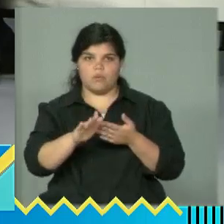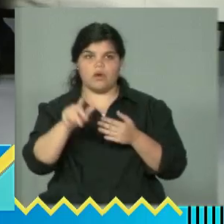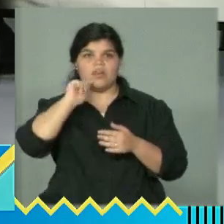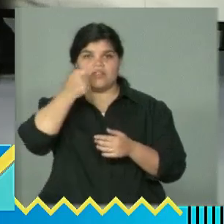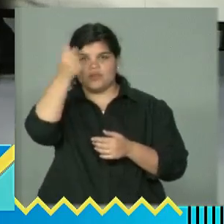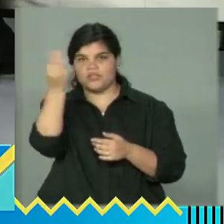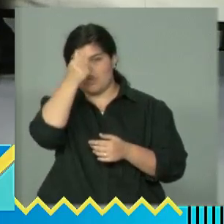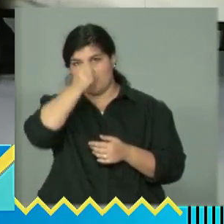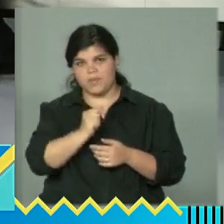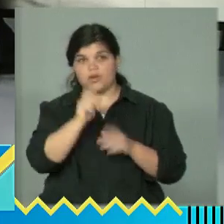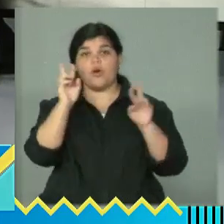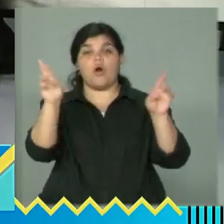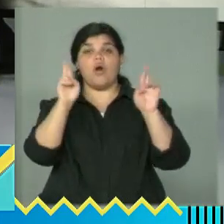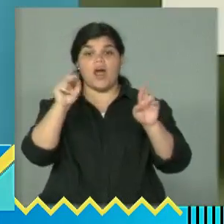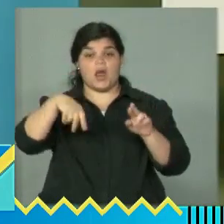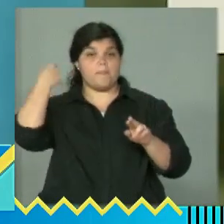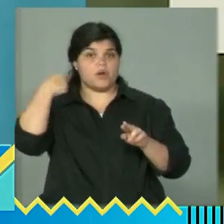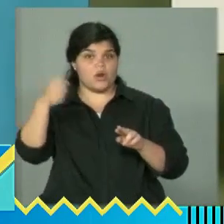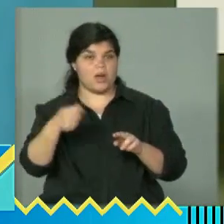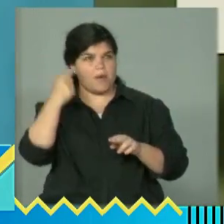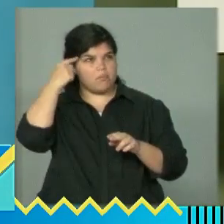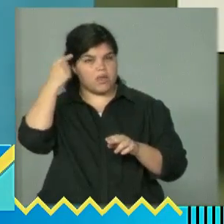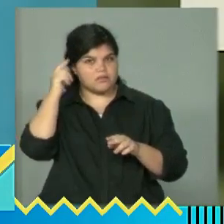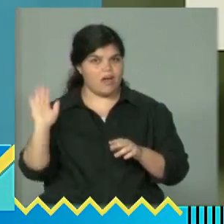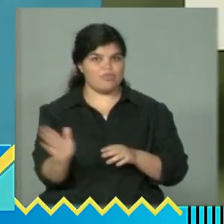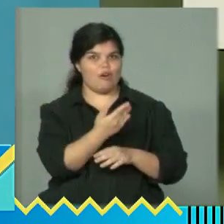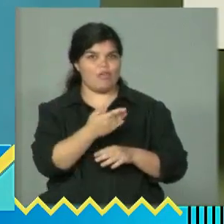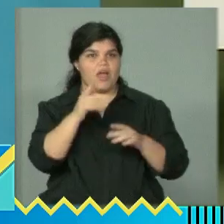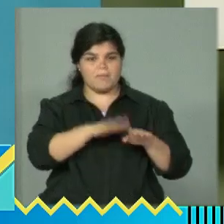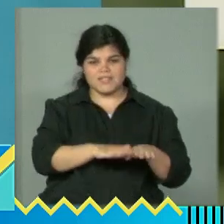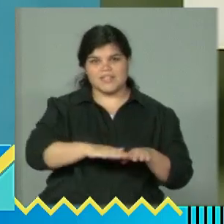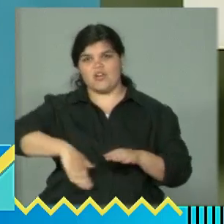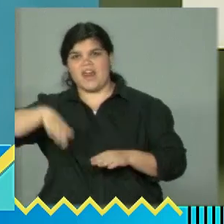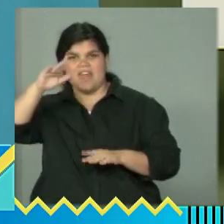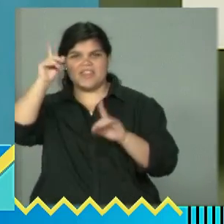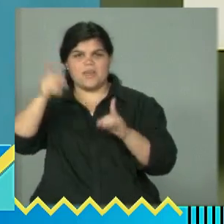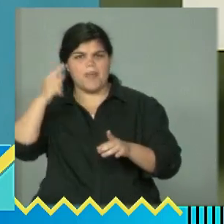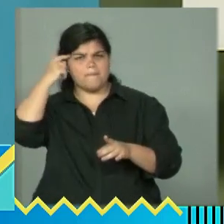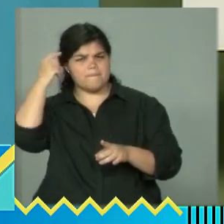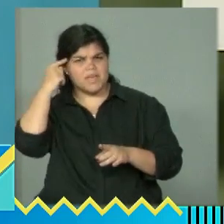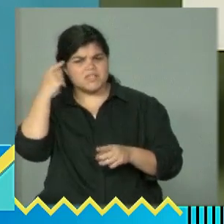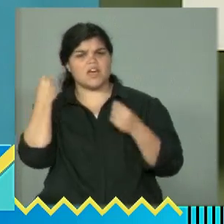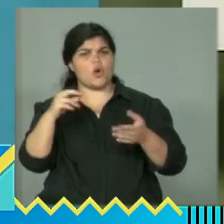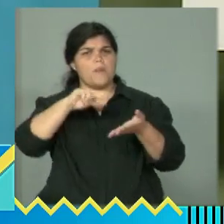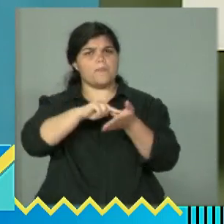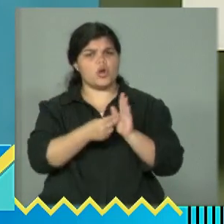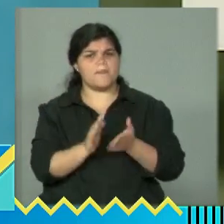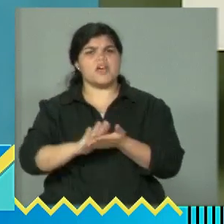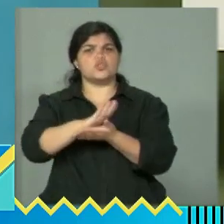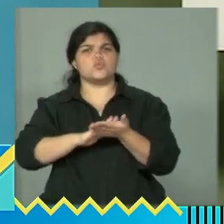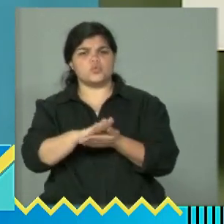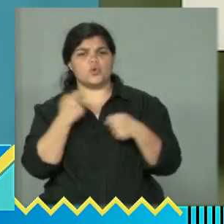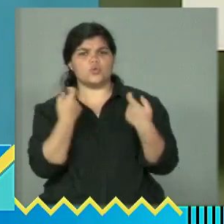muy buen fin de semana. Y ojalá que este programa nos haya dejado pensando a todos, ¿sí? Desde los más chiquitos hasta los más grandes, pensando en esas problemáticas y en cómo les